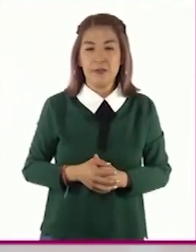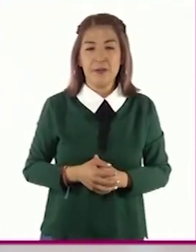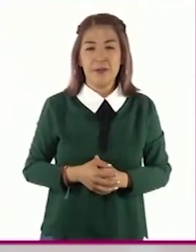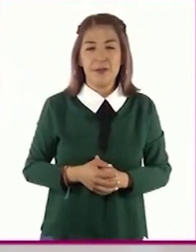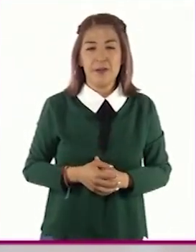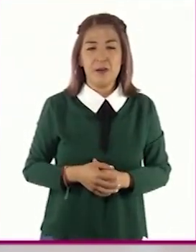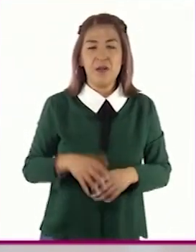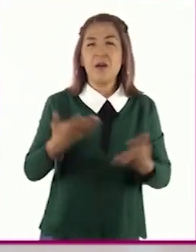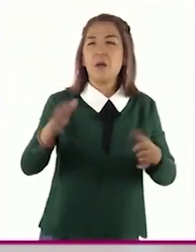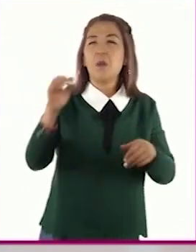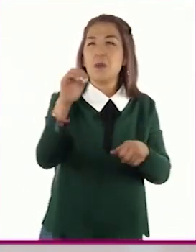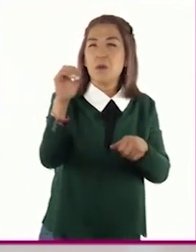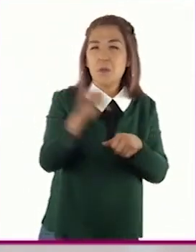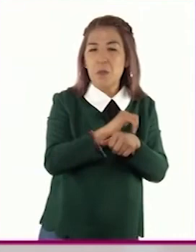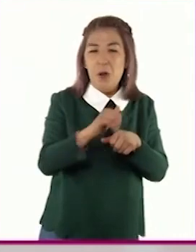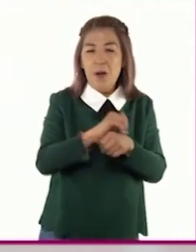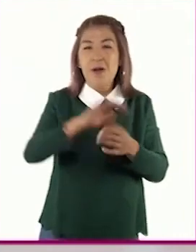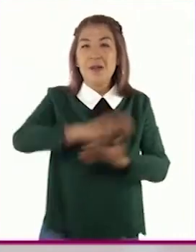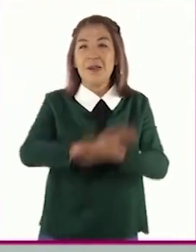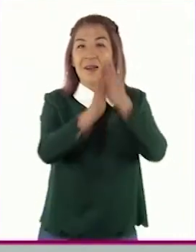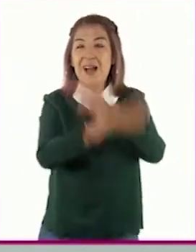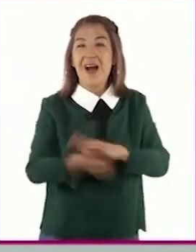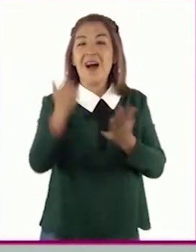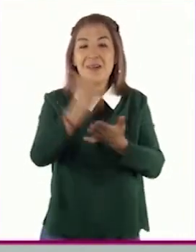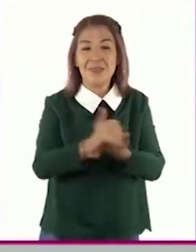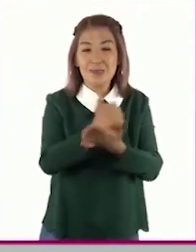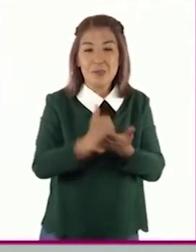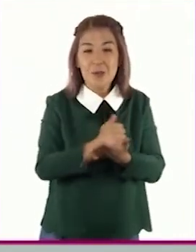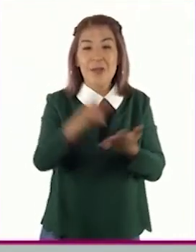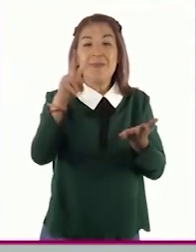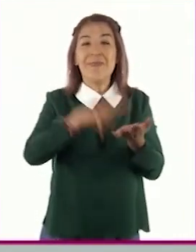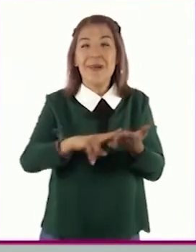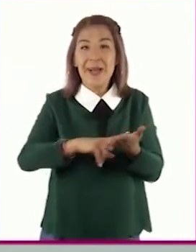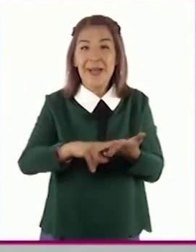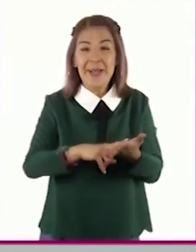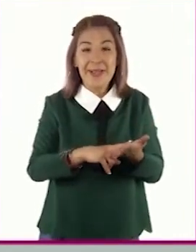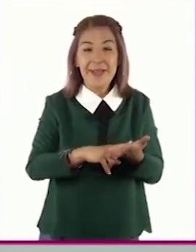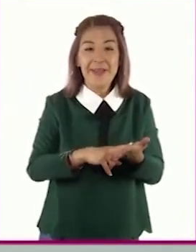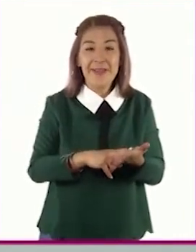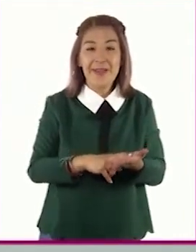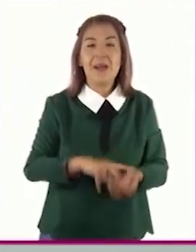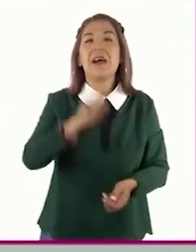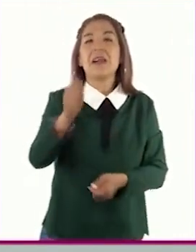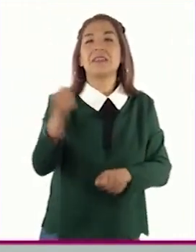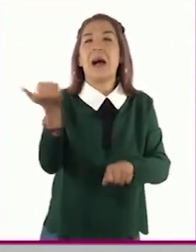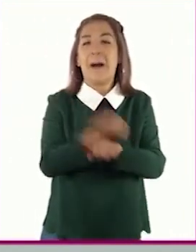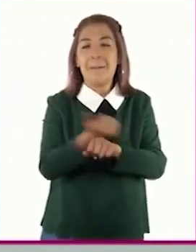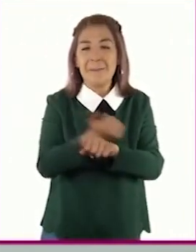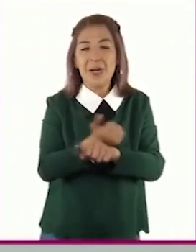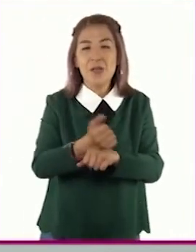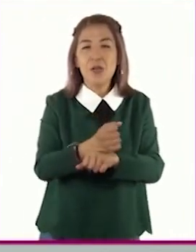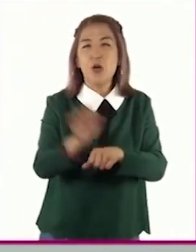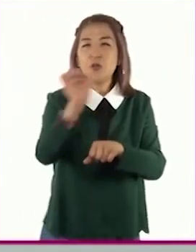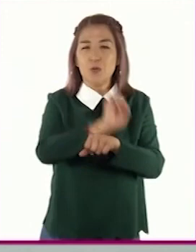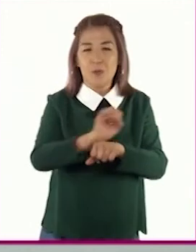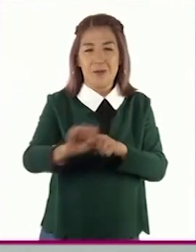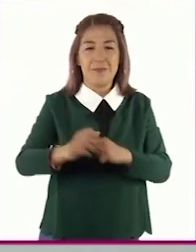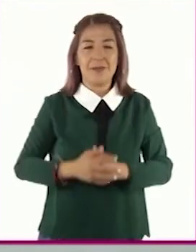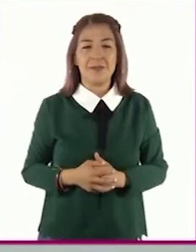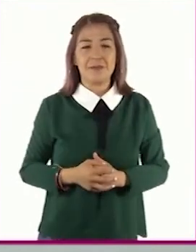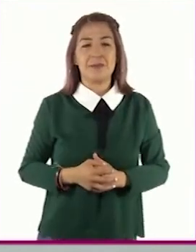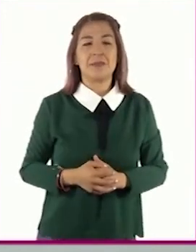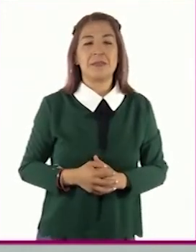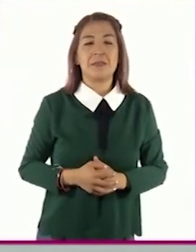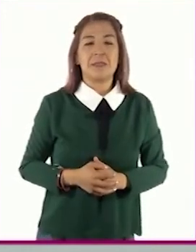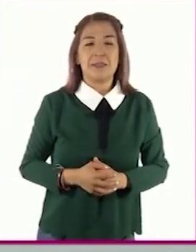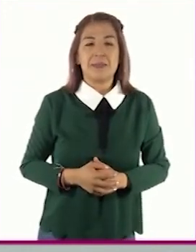de permanganato de potasio cambia a azul, después a verde y en un momento más, amarillo pálido.